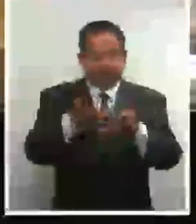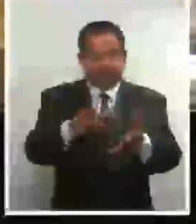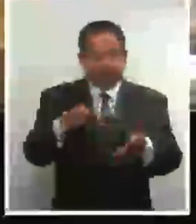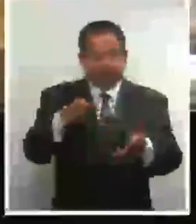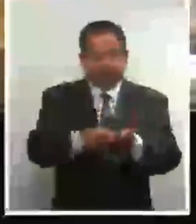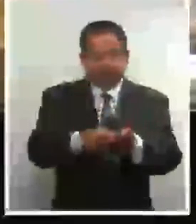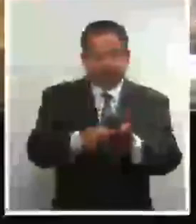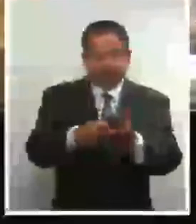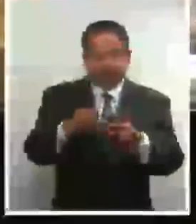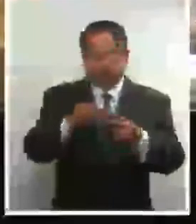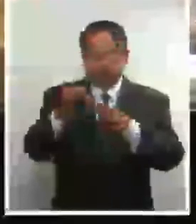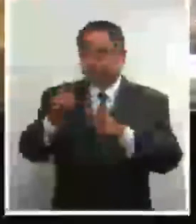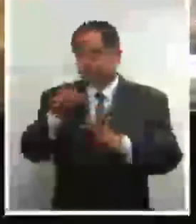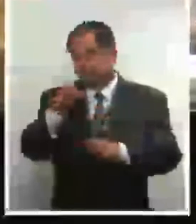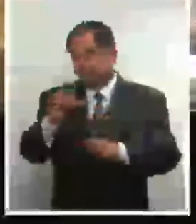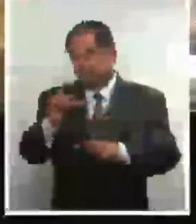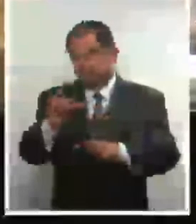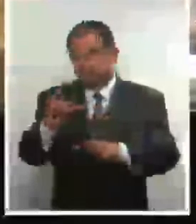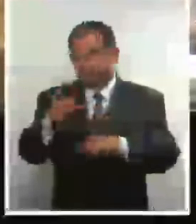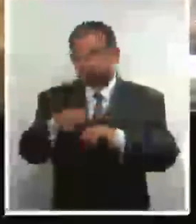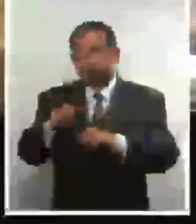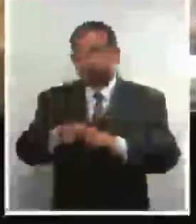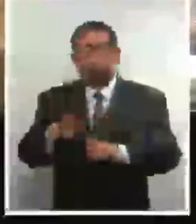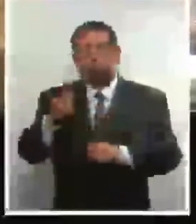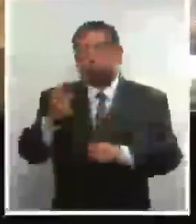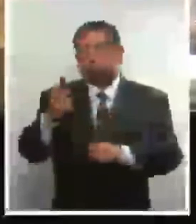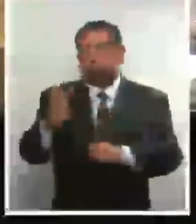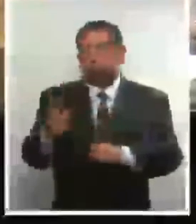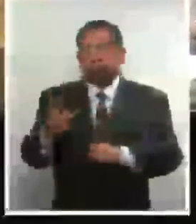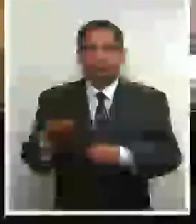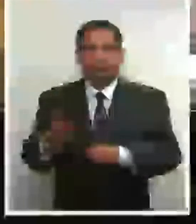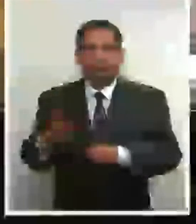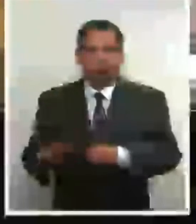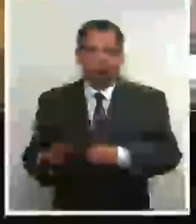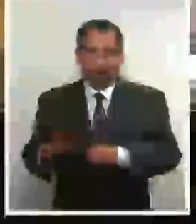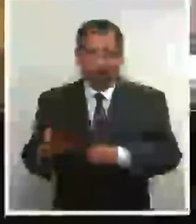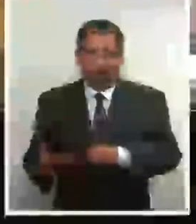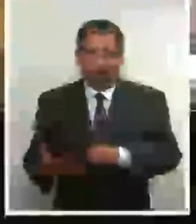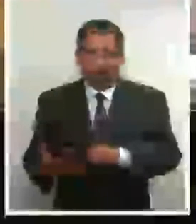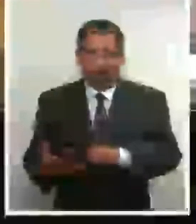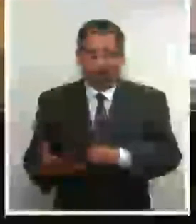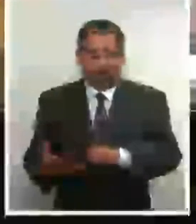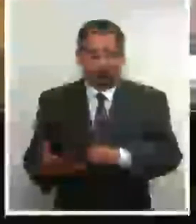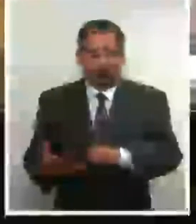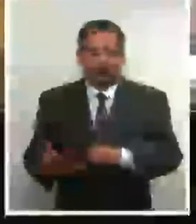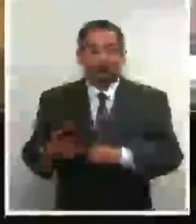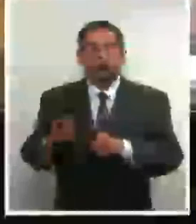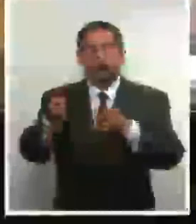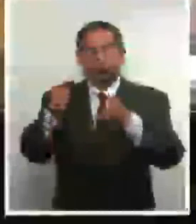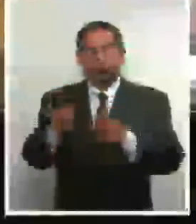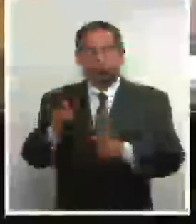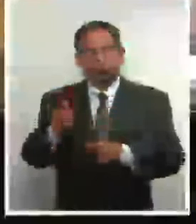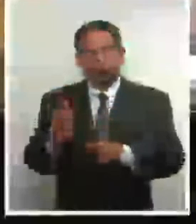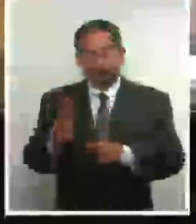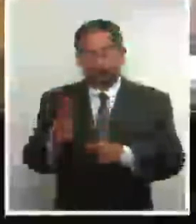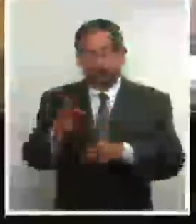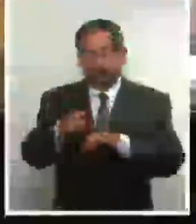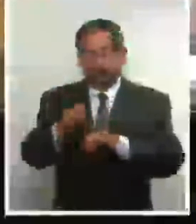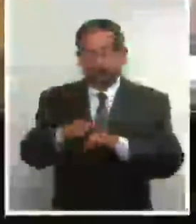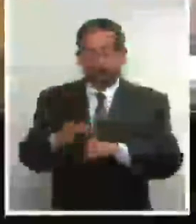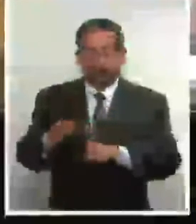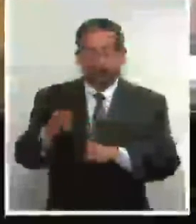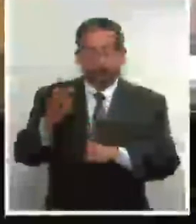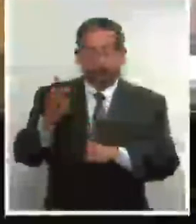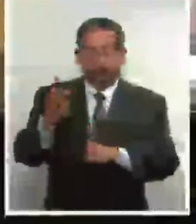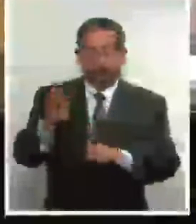dictamen del apartado A en sus numerales 1, 2, 3, 4 y 5 y el apartado B en el